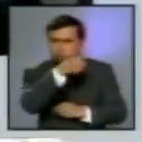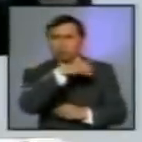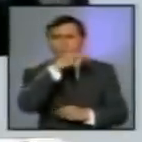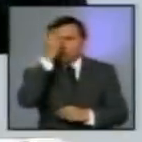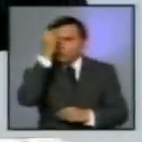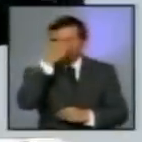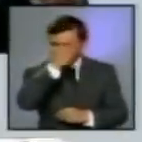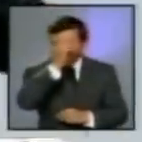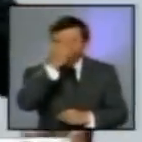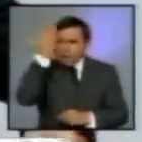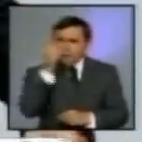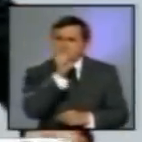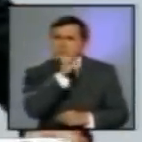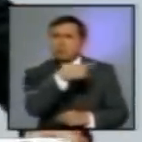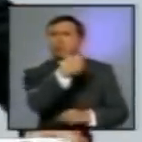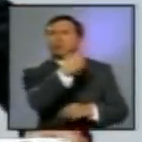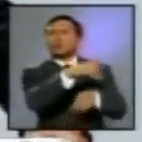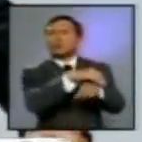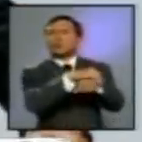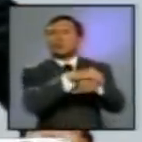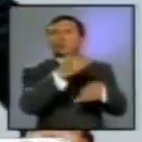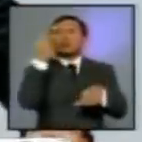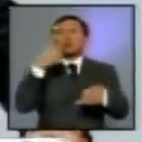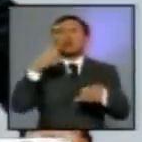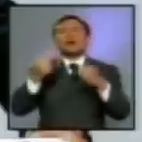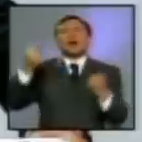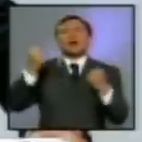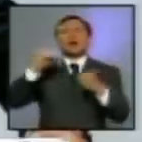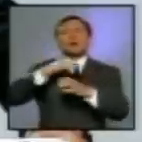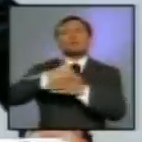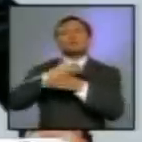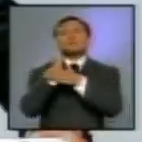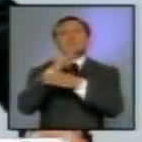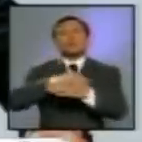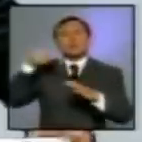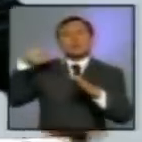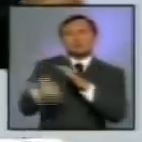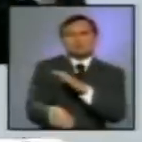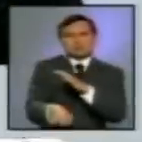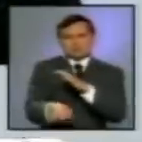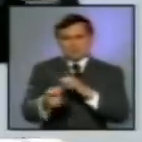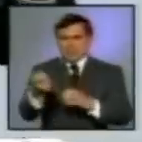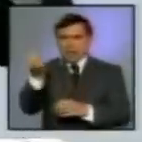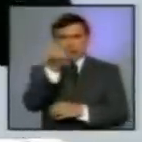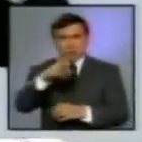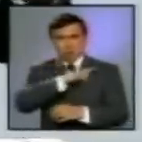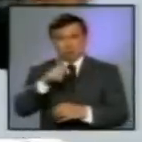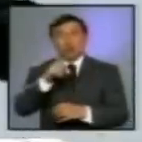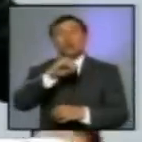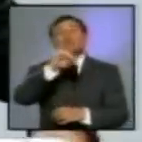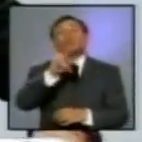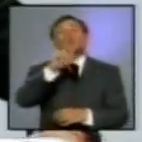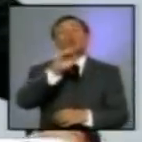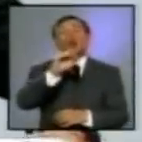cajuela, introducido a la Cámara de Diputados para que asumiera el fuero Julio César